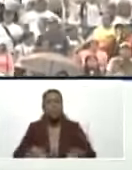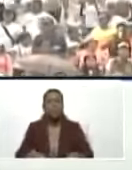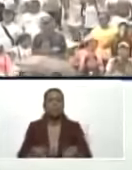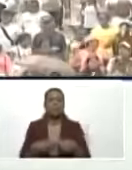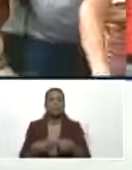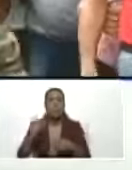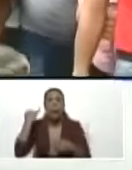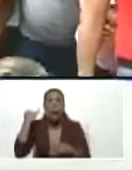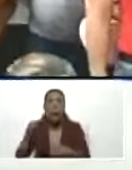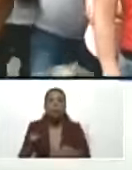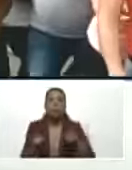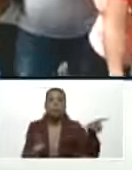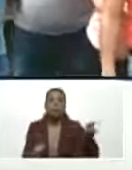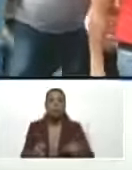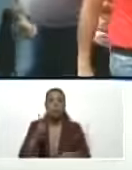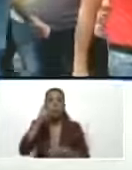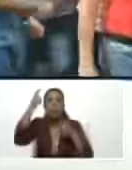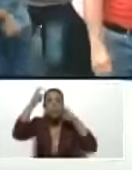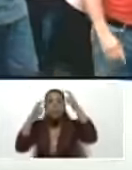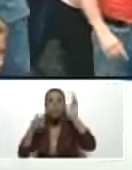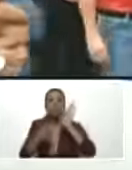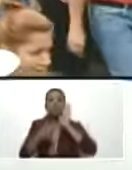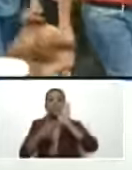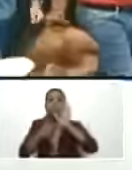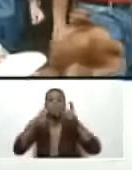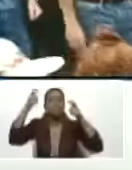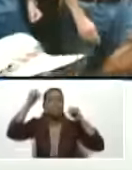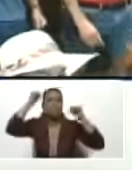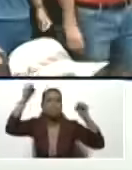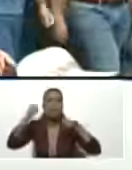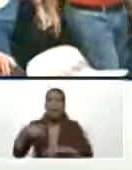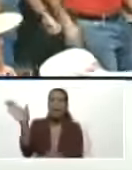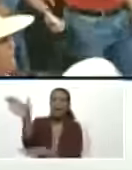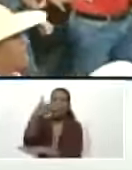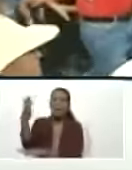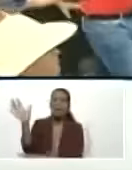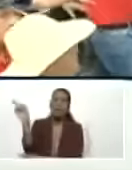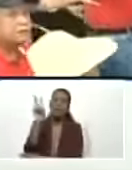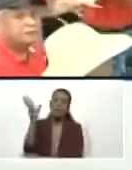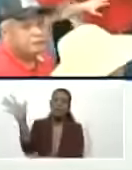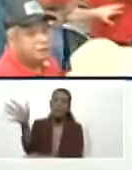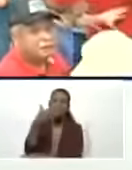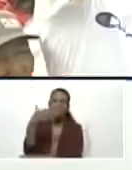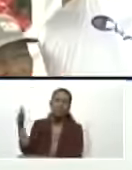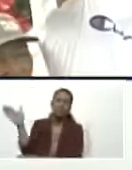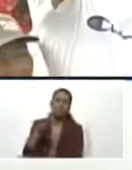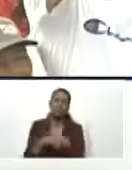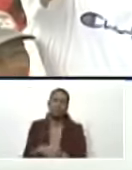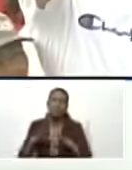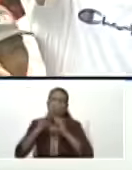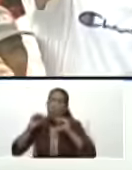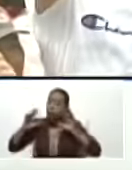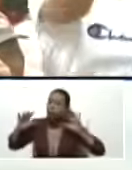Y tiene que estar el comandante Hugo Chávez. Y la bandera de Venezuela.